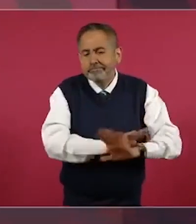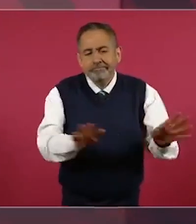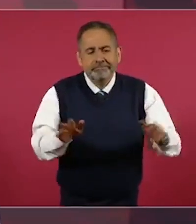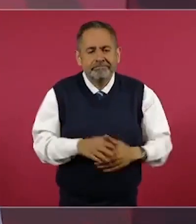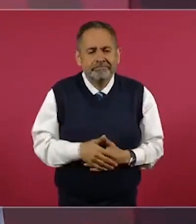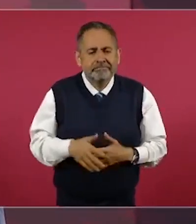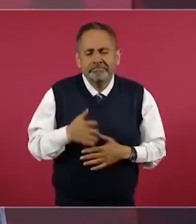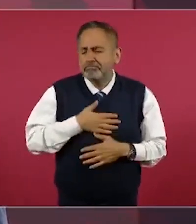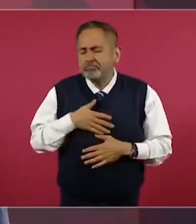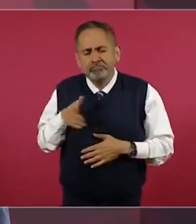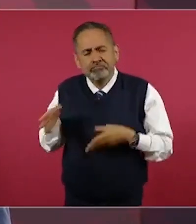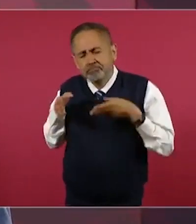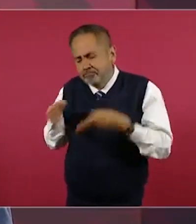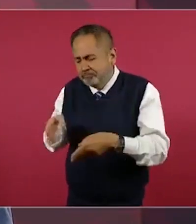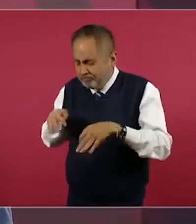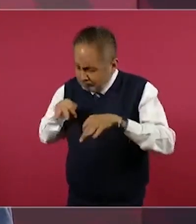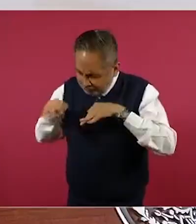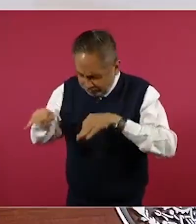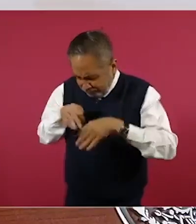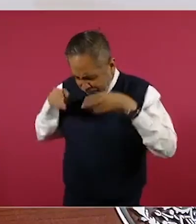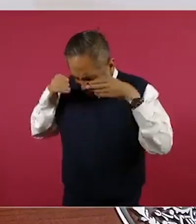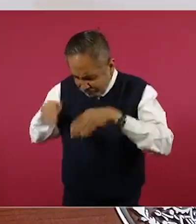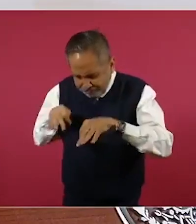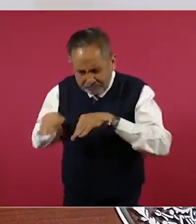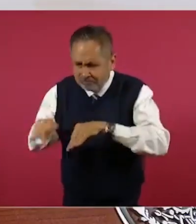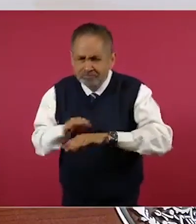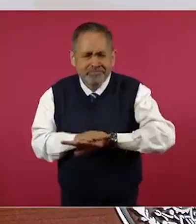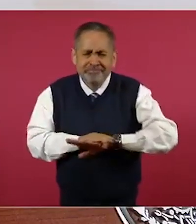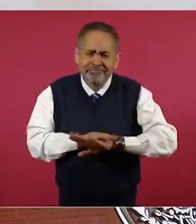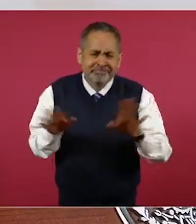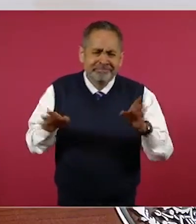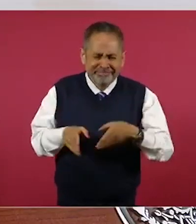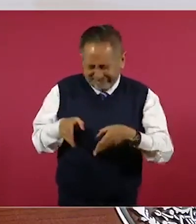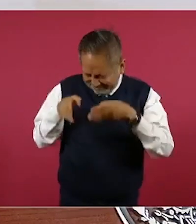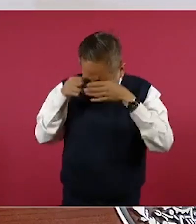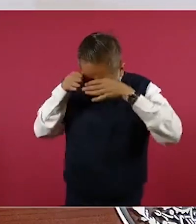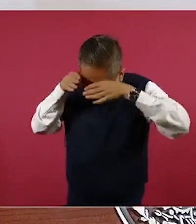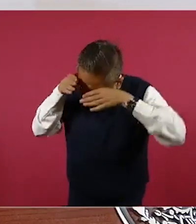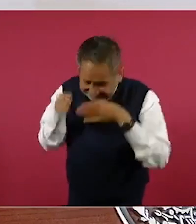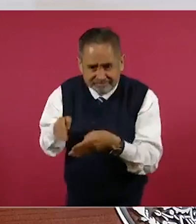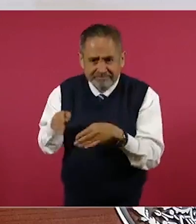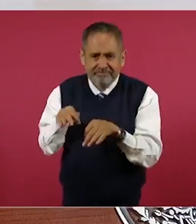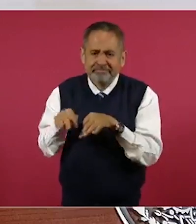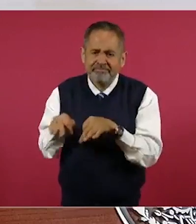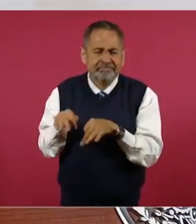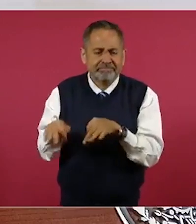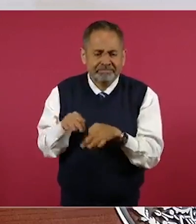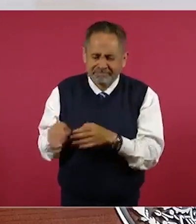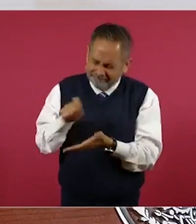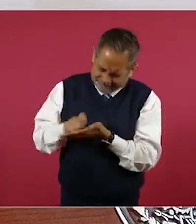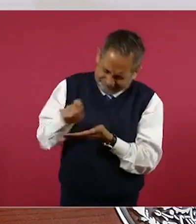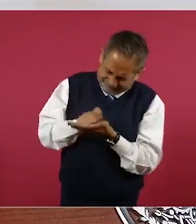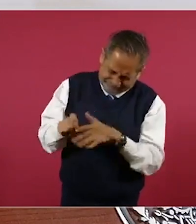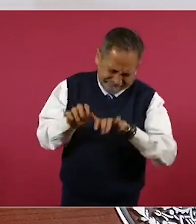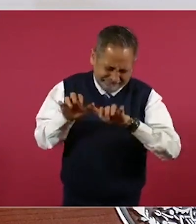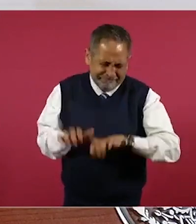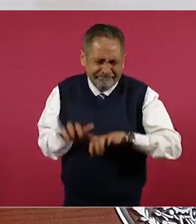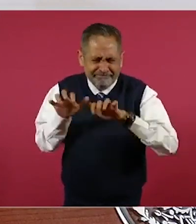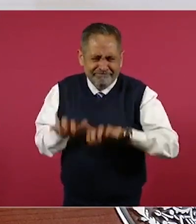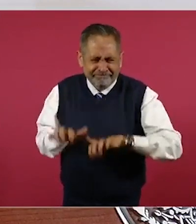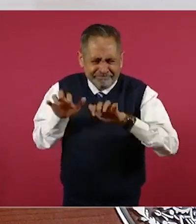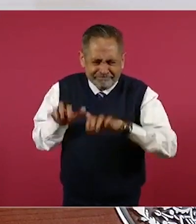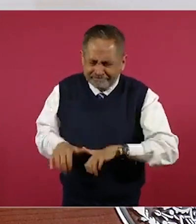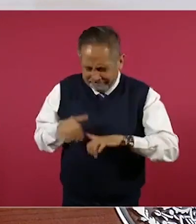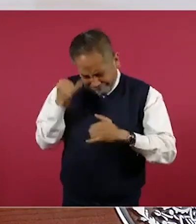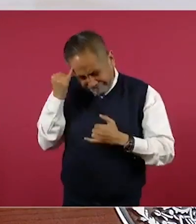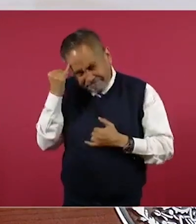y voy a estar trabajando más me voy a dedicar por completo a escribir